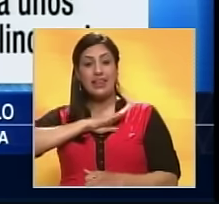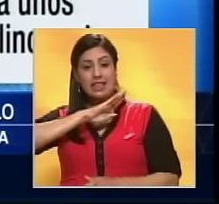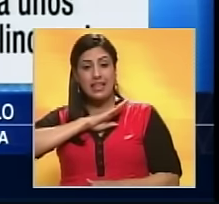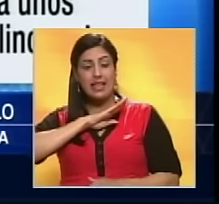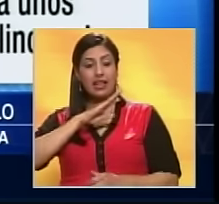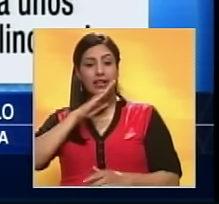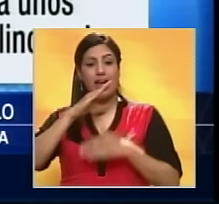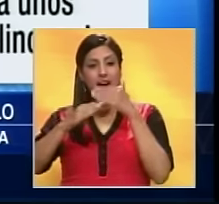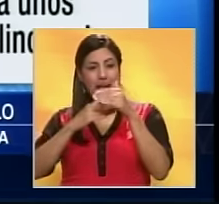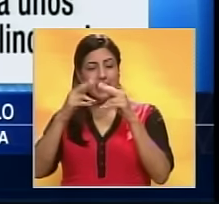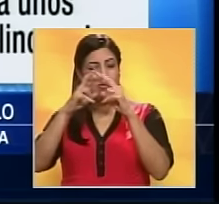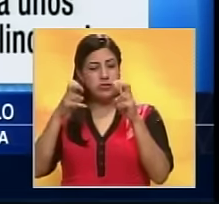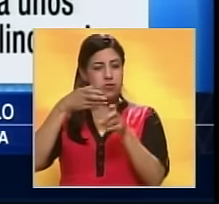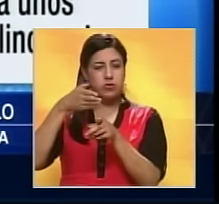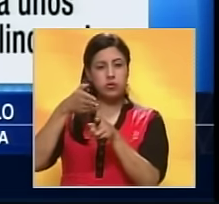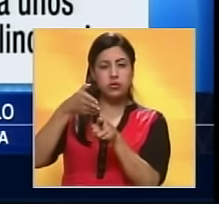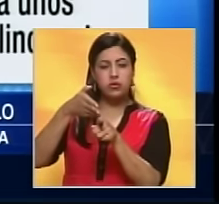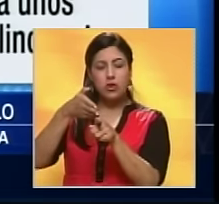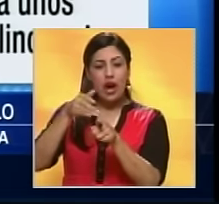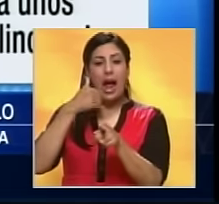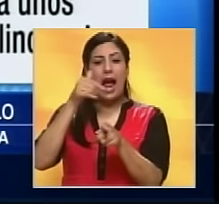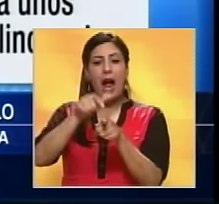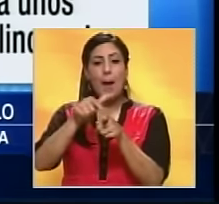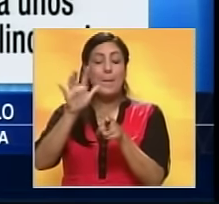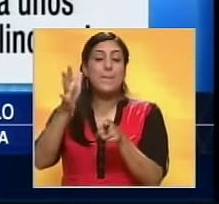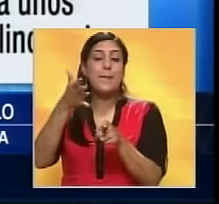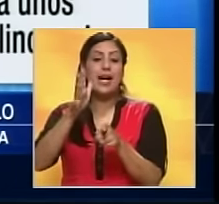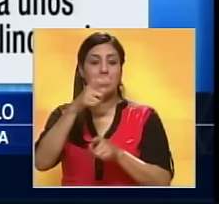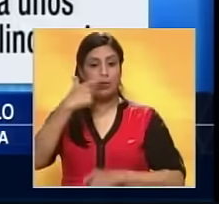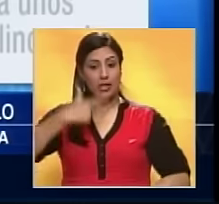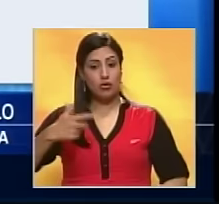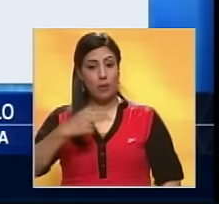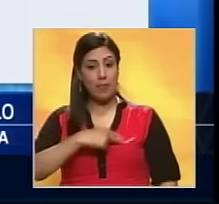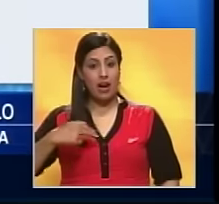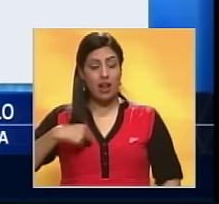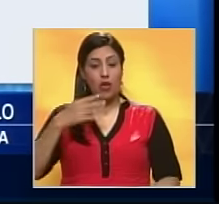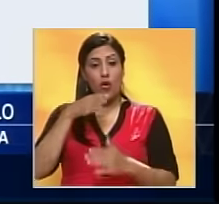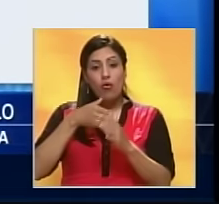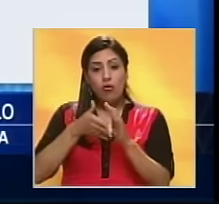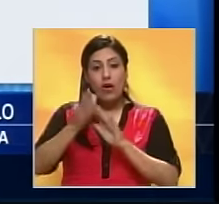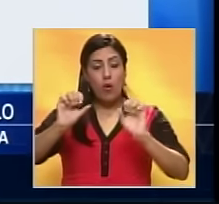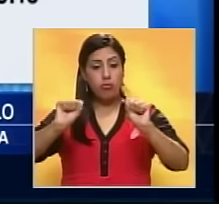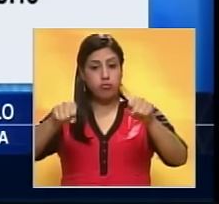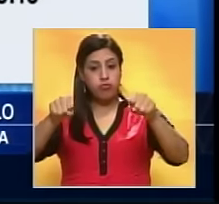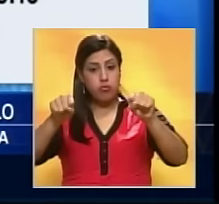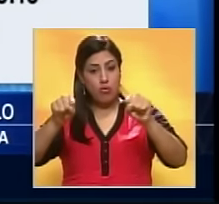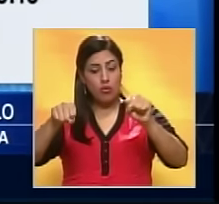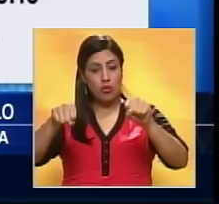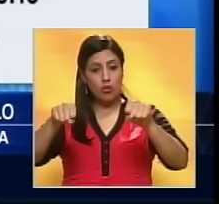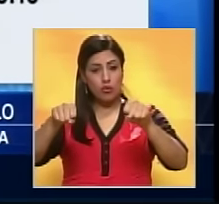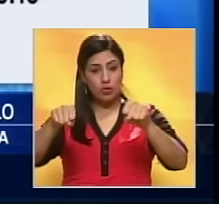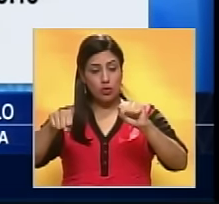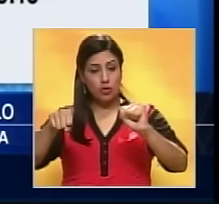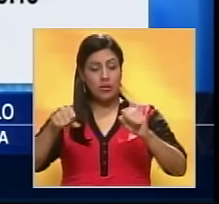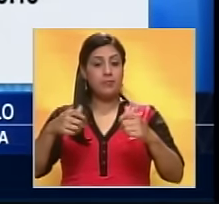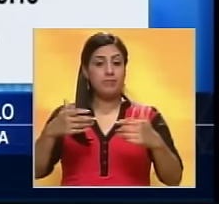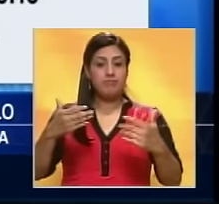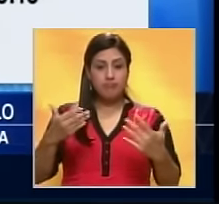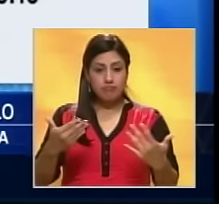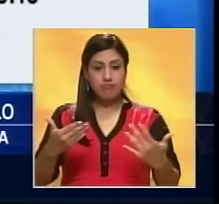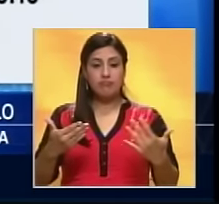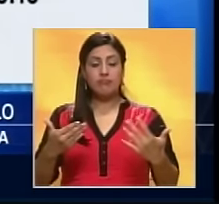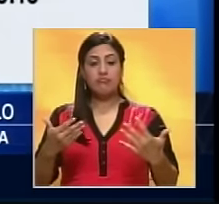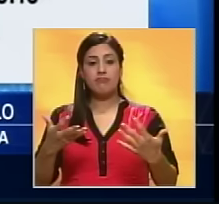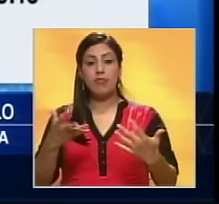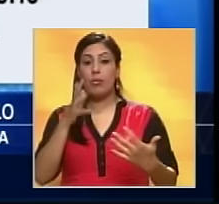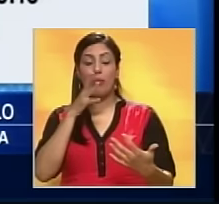vienen adelantando una persecución a unos presuntos delincuentes que se desplazaban en una motocicleta y,